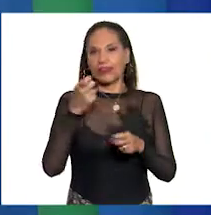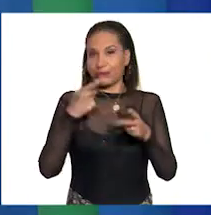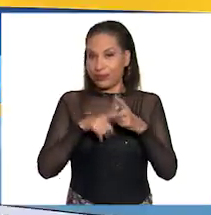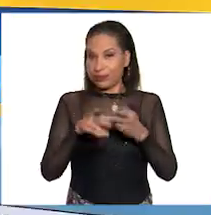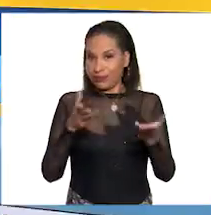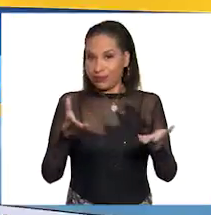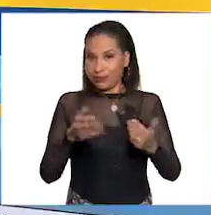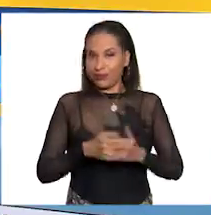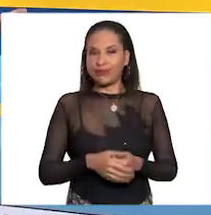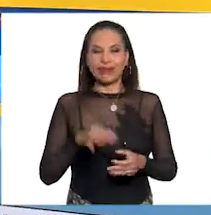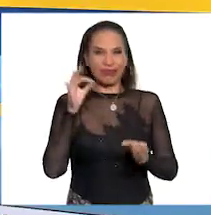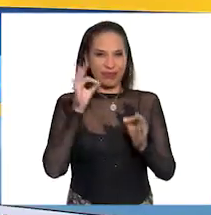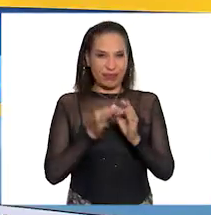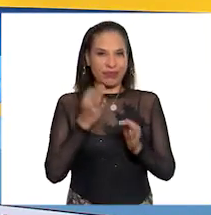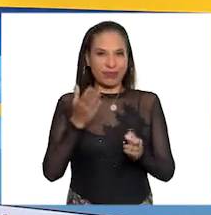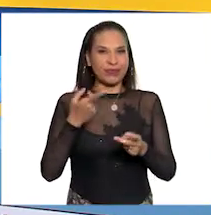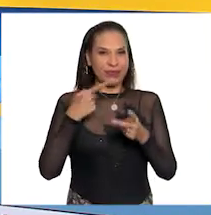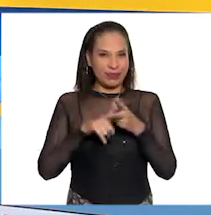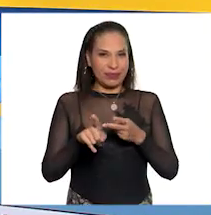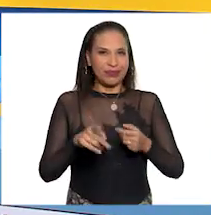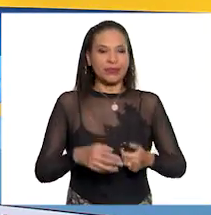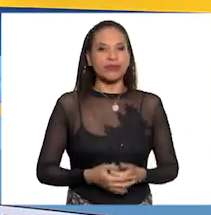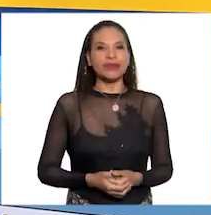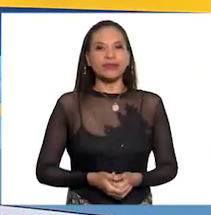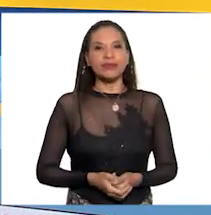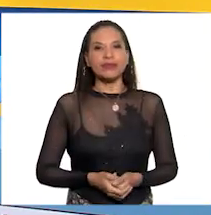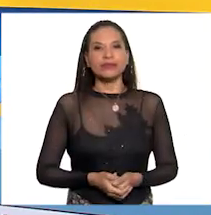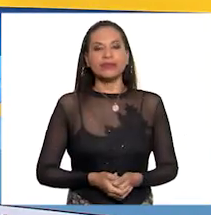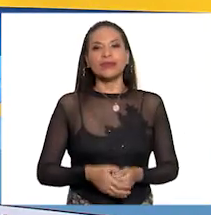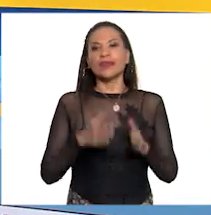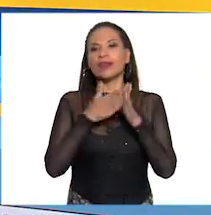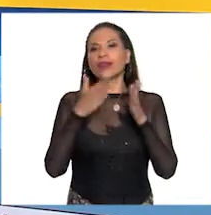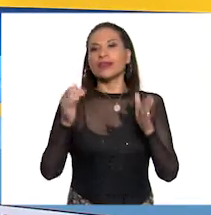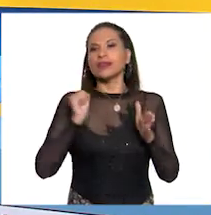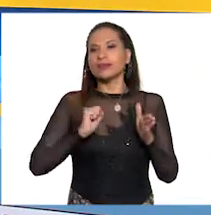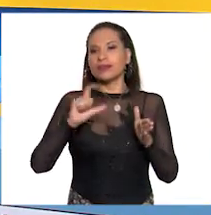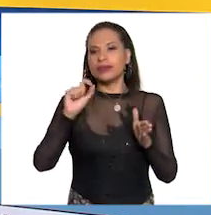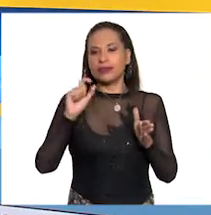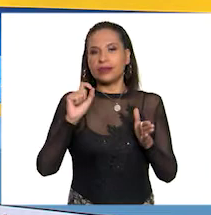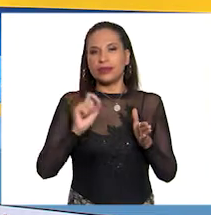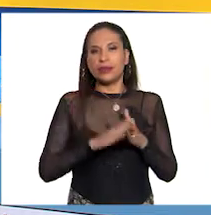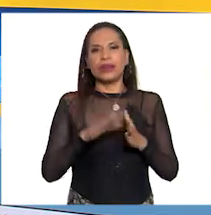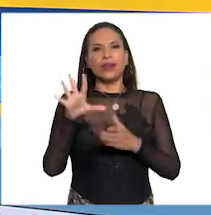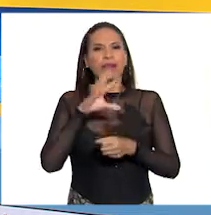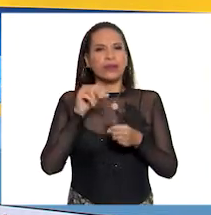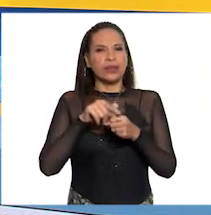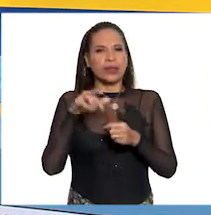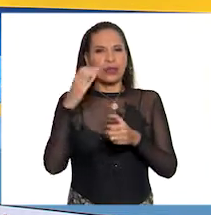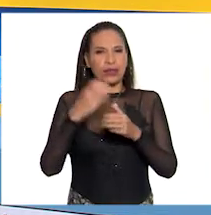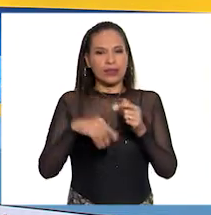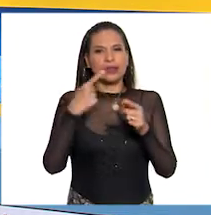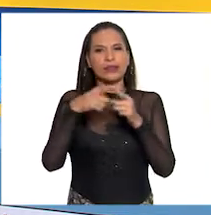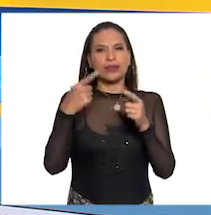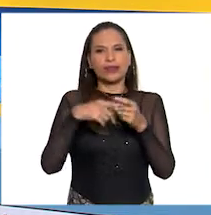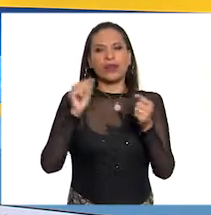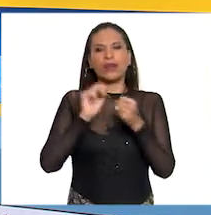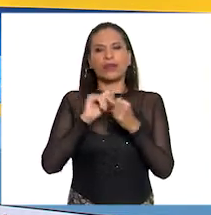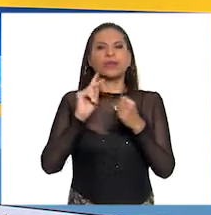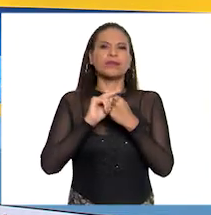¿comenzamos? Perfecto. Comencemos. Durante el siglo XX, la plena consolidación de varias